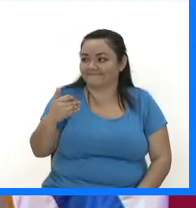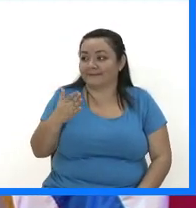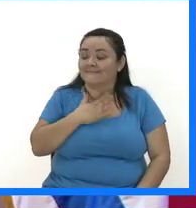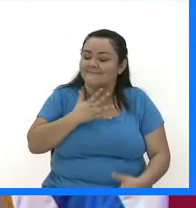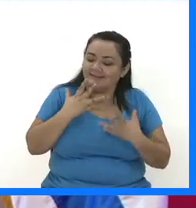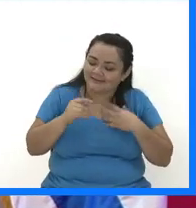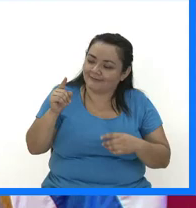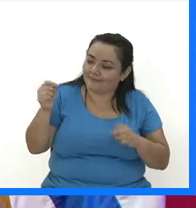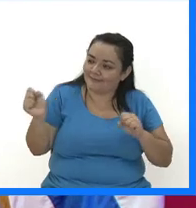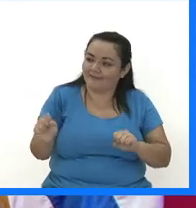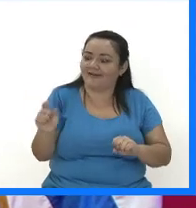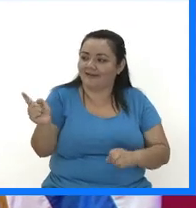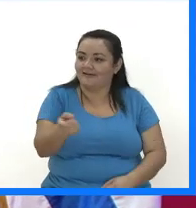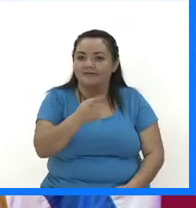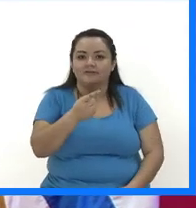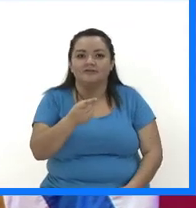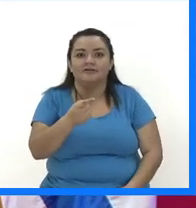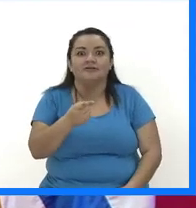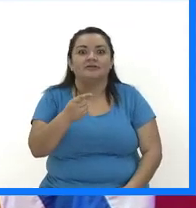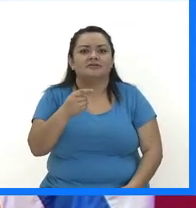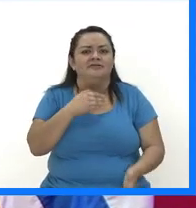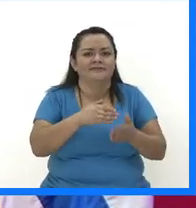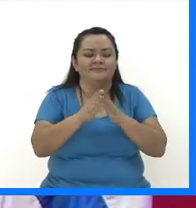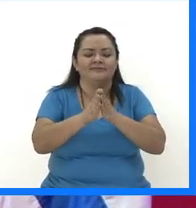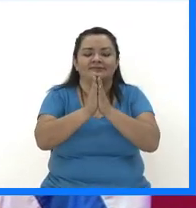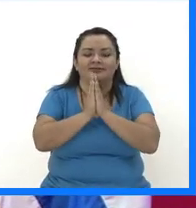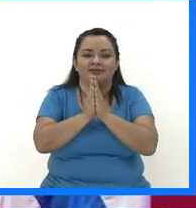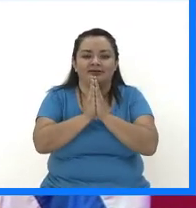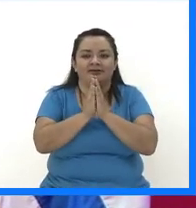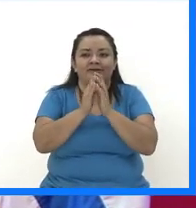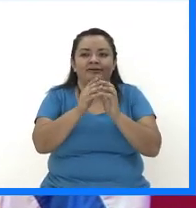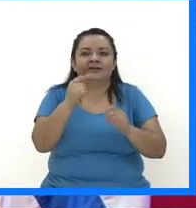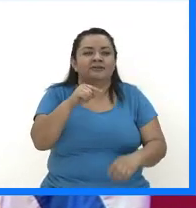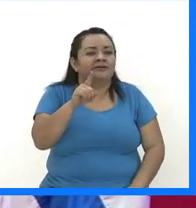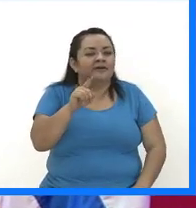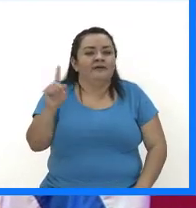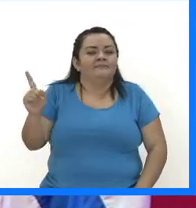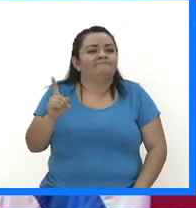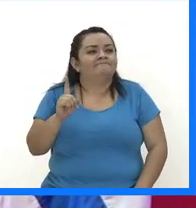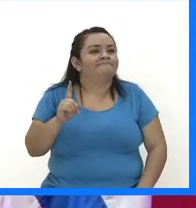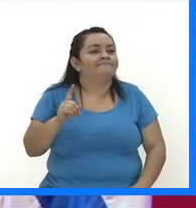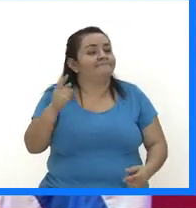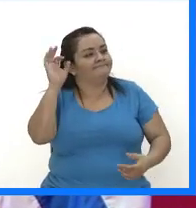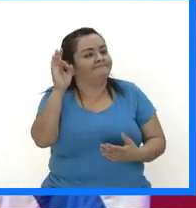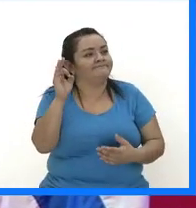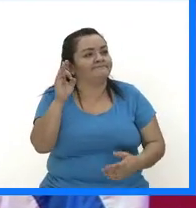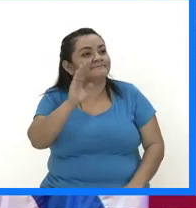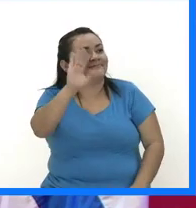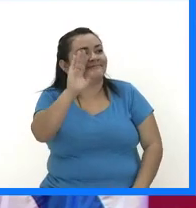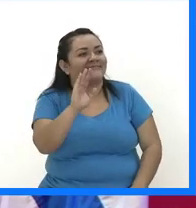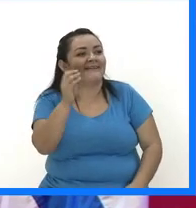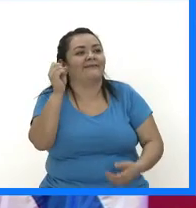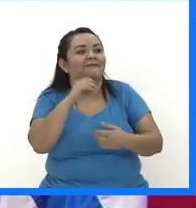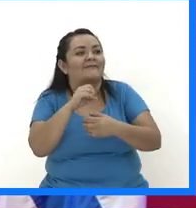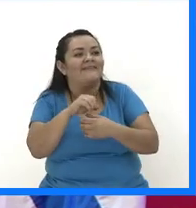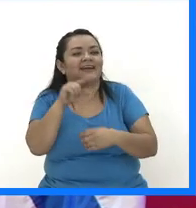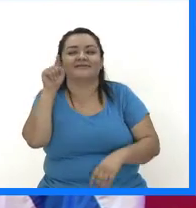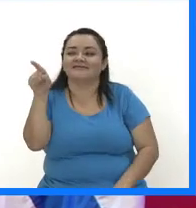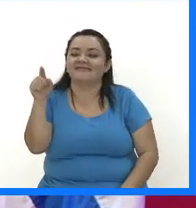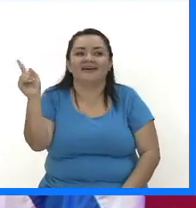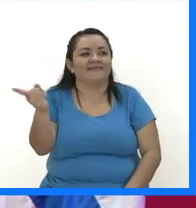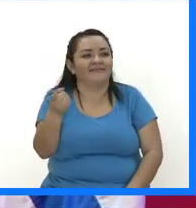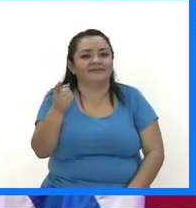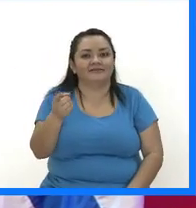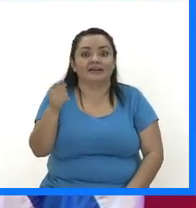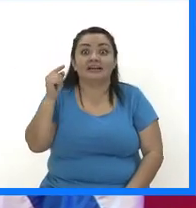día mi deseo que puedo hacer y no me lo van a creer comienza a la gente a llevar y que va a ir y de repente aparecerá una pastor nosotros queremos ofrendar para que haya de los pastores va a